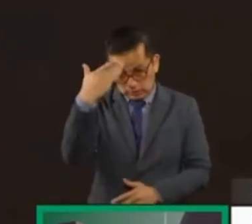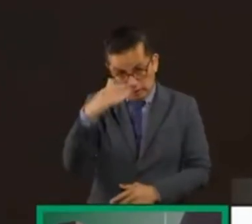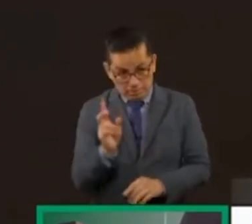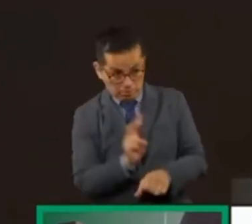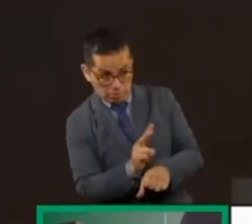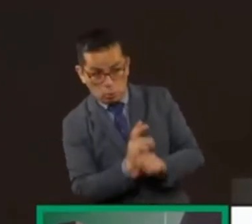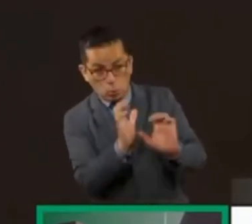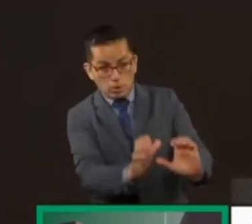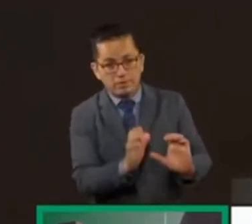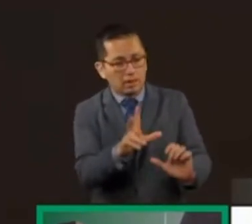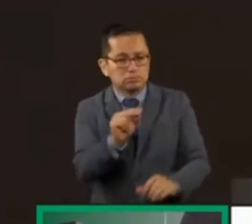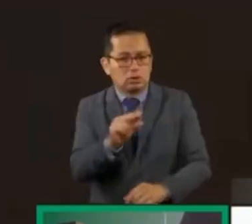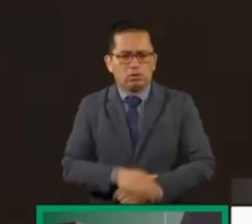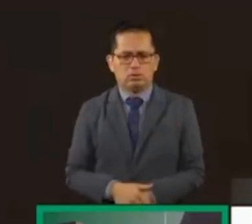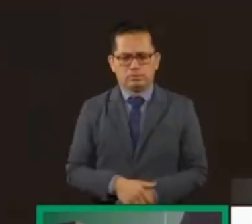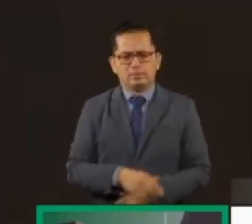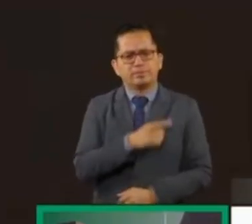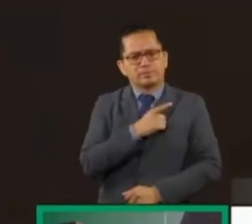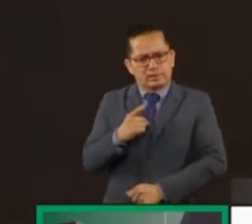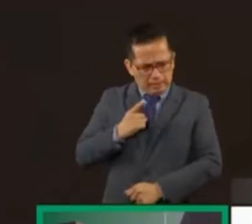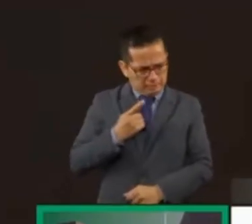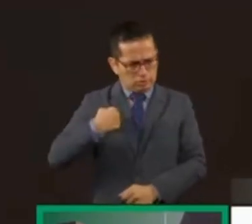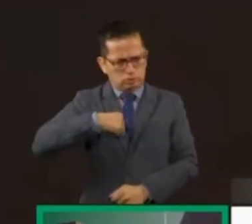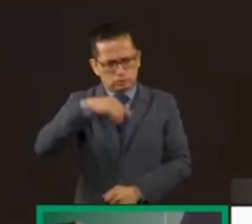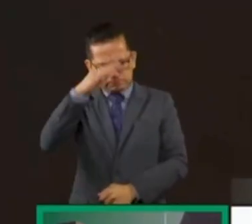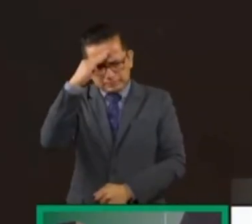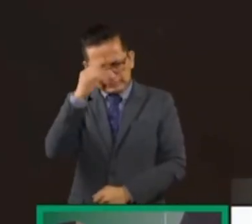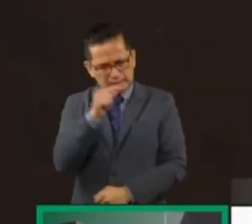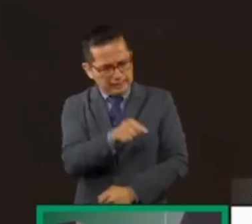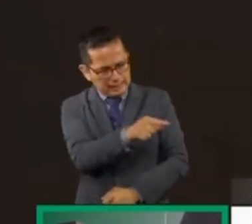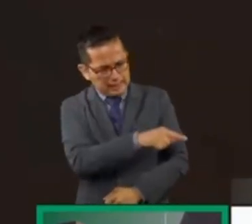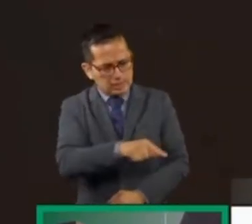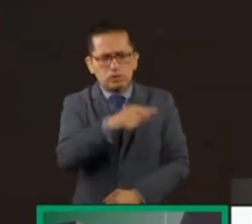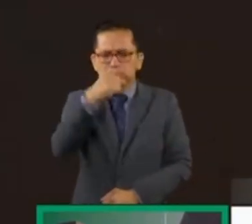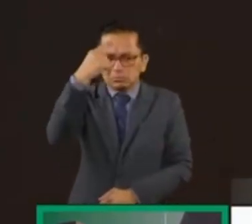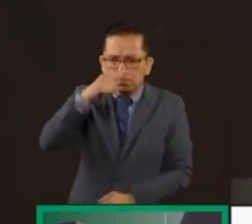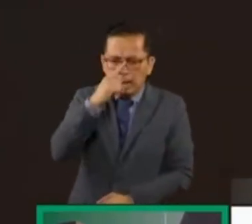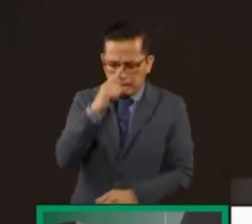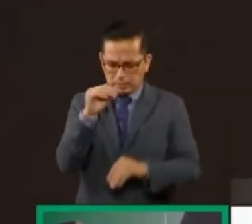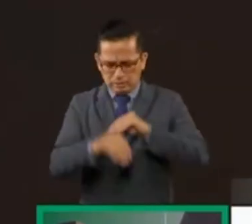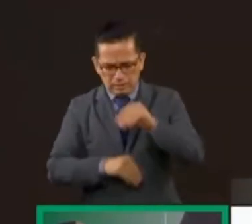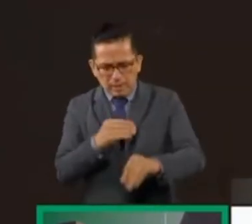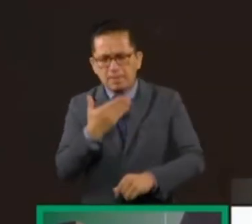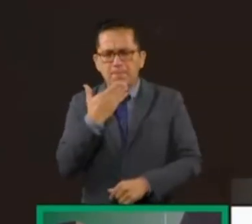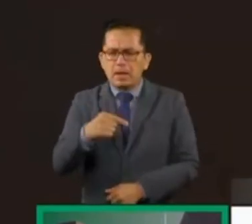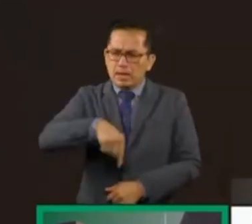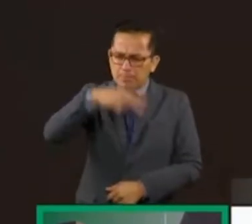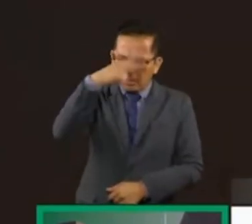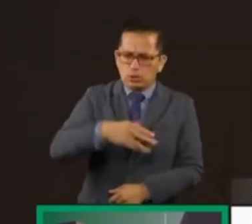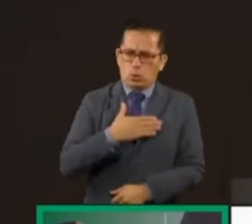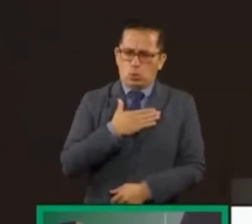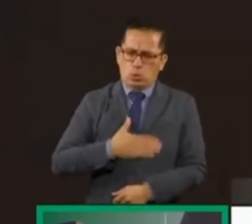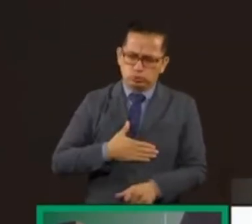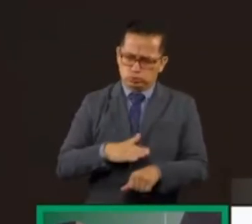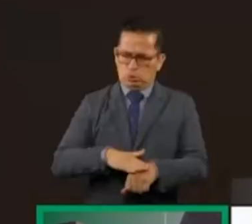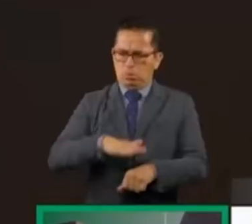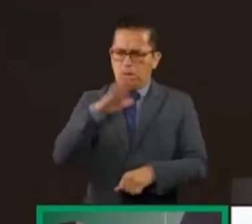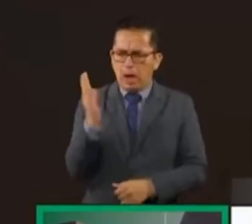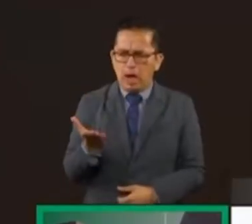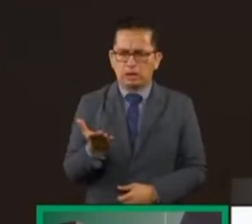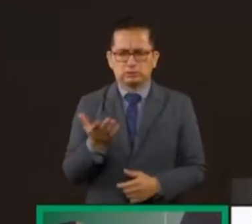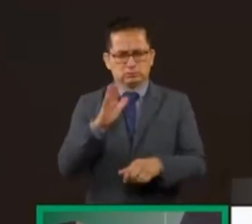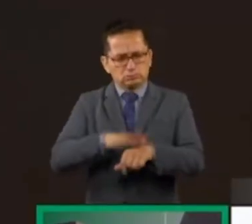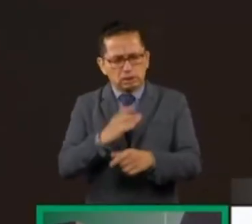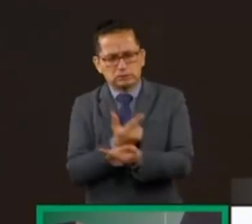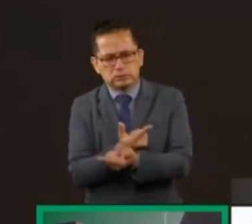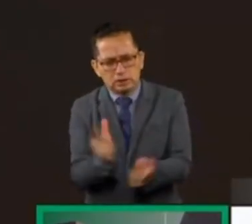a tomar decisiones valientes, decisiones que construyan un México más justo, más humano y más libre, un México donde soñar